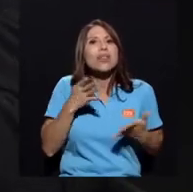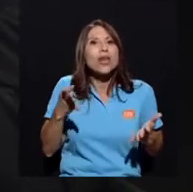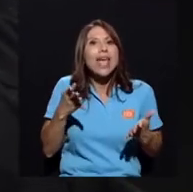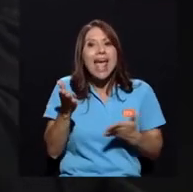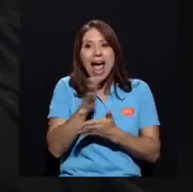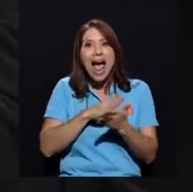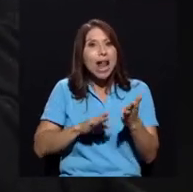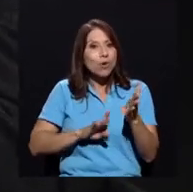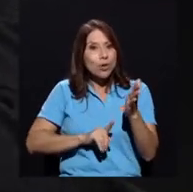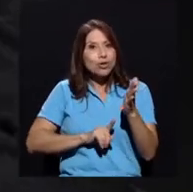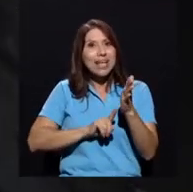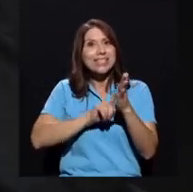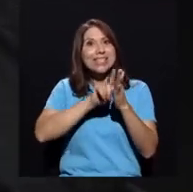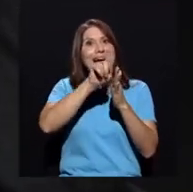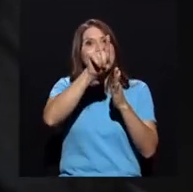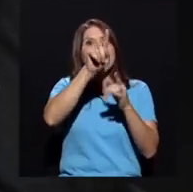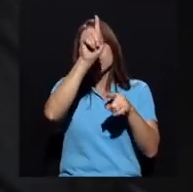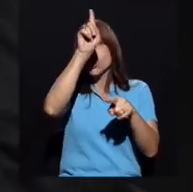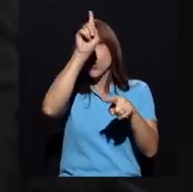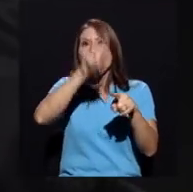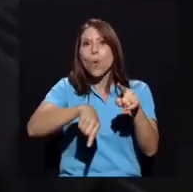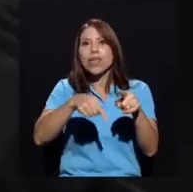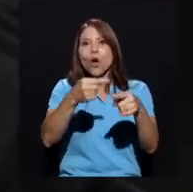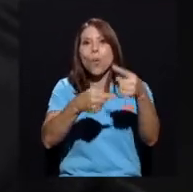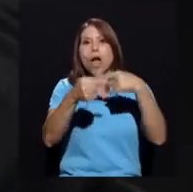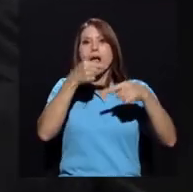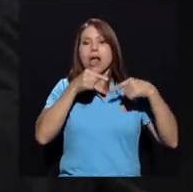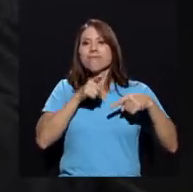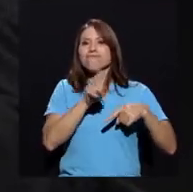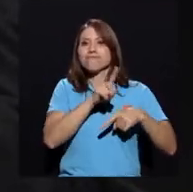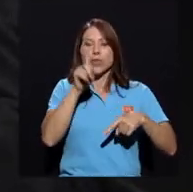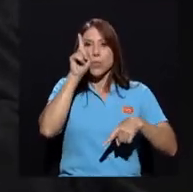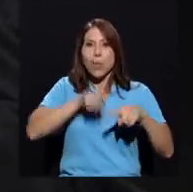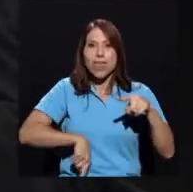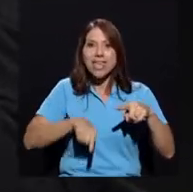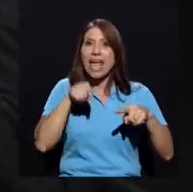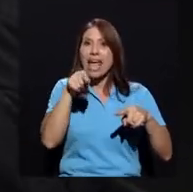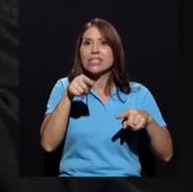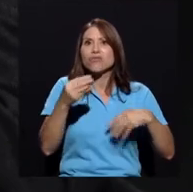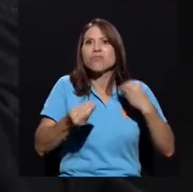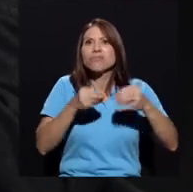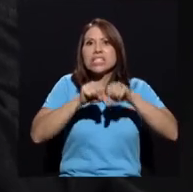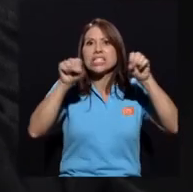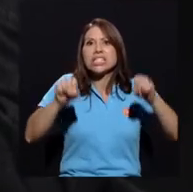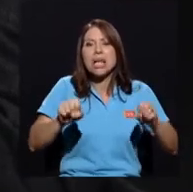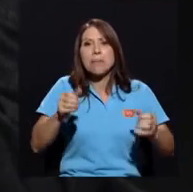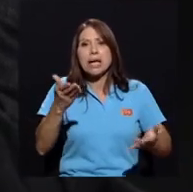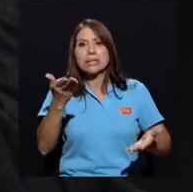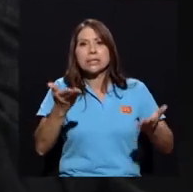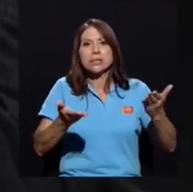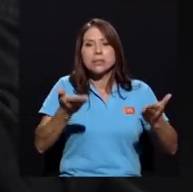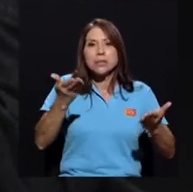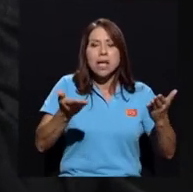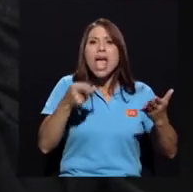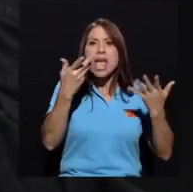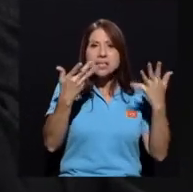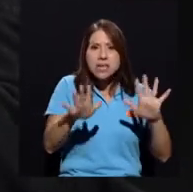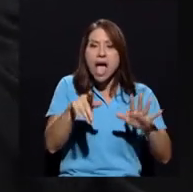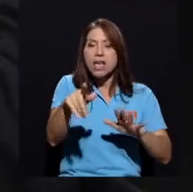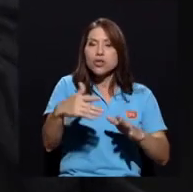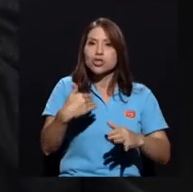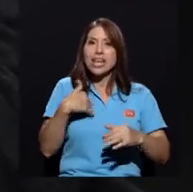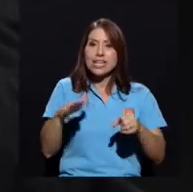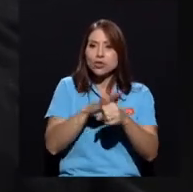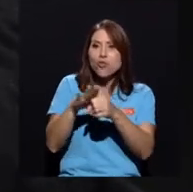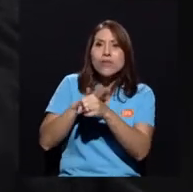pueden hacerse retroceder. Esto ha desbalanceado completamente el sistema. Ellos tienen ya suficiente sistema